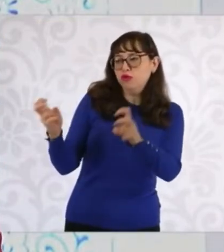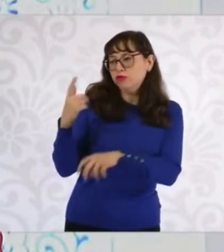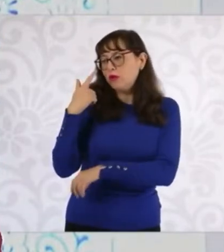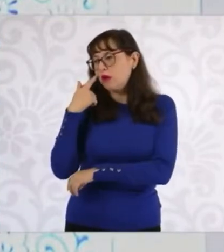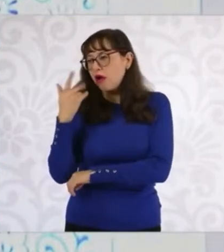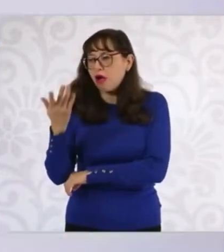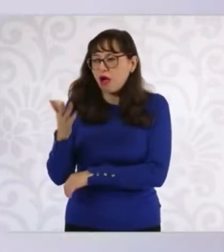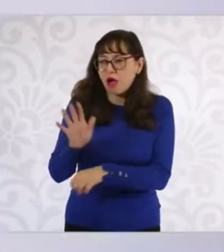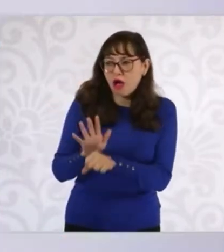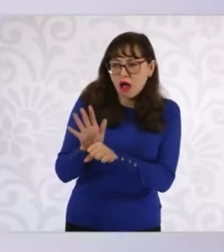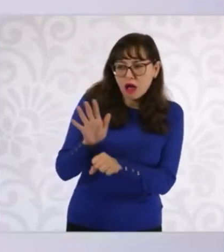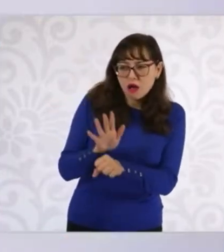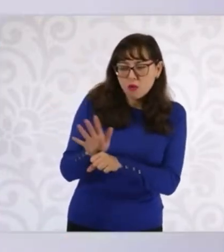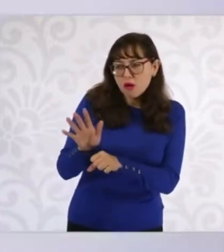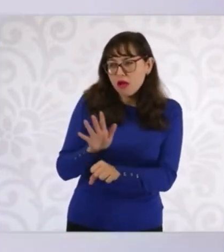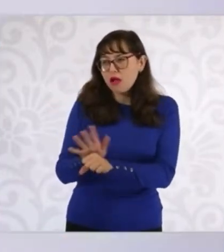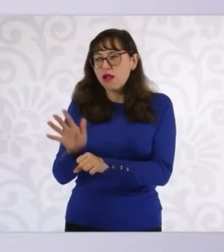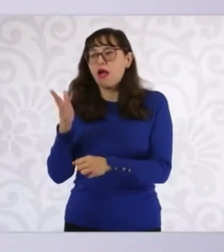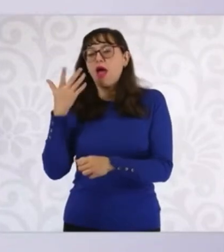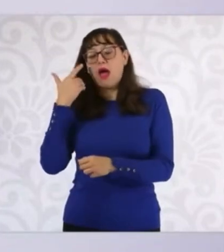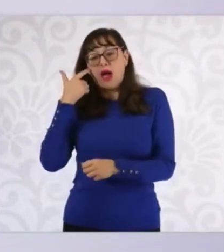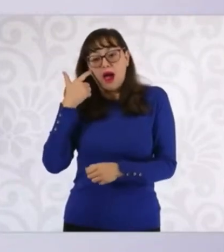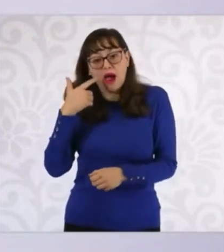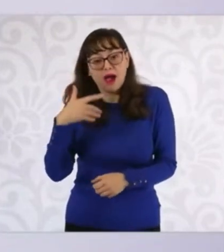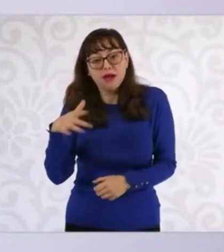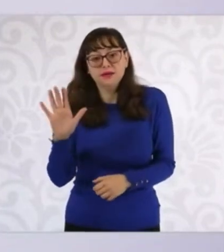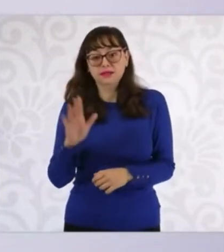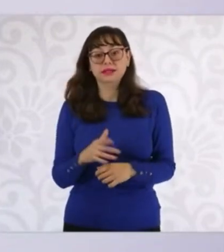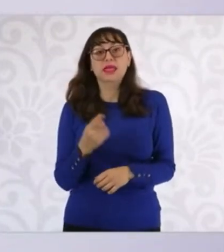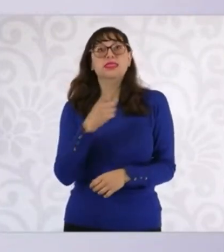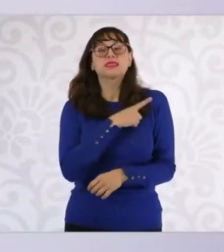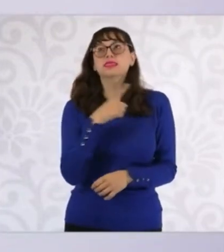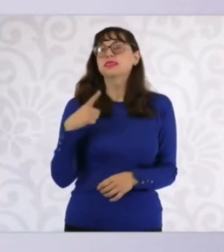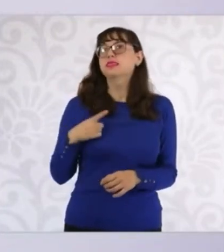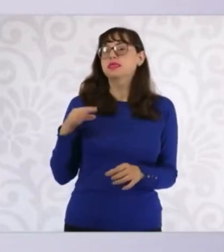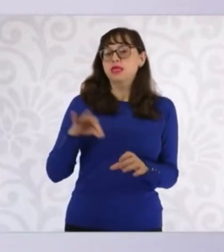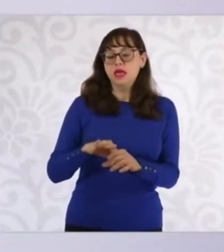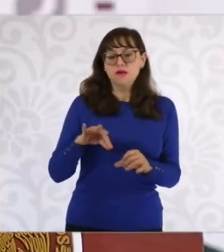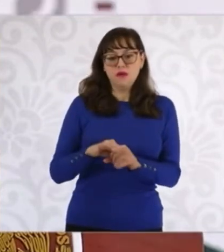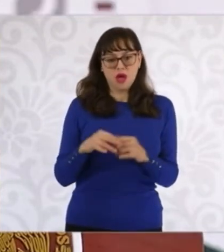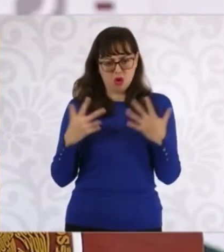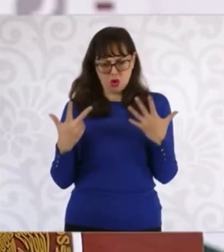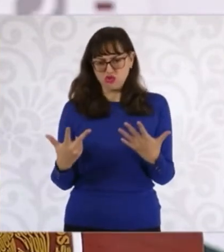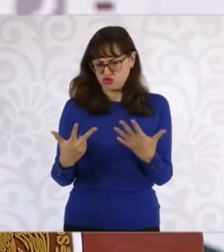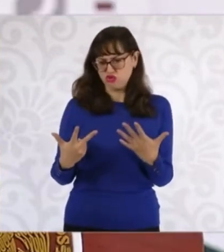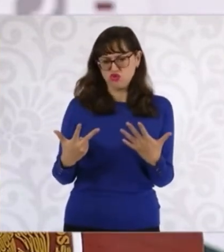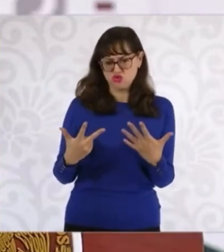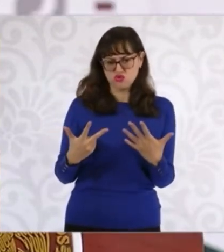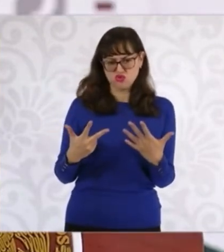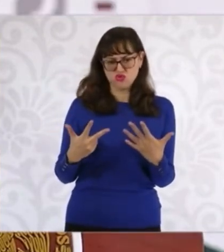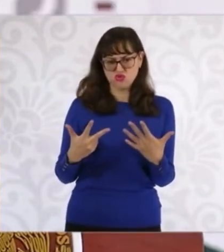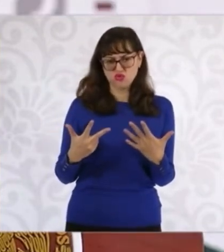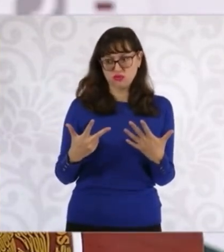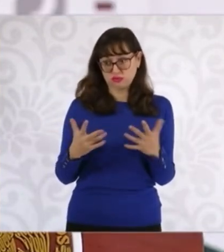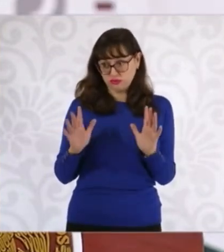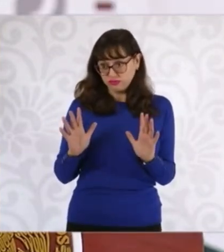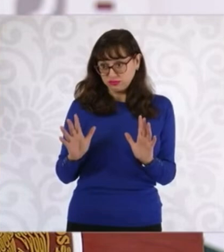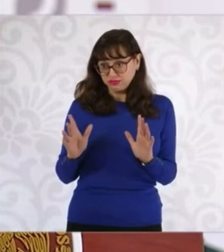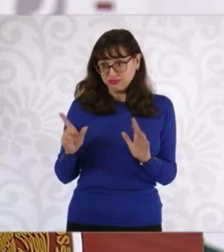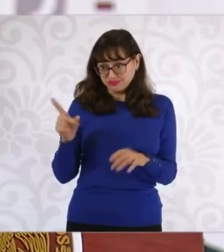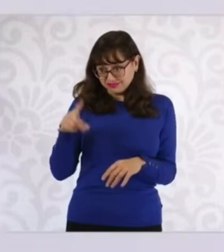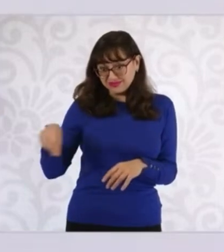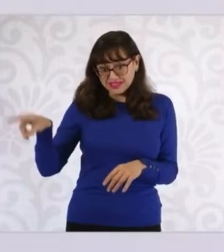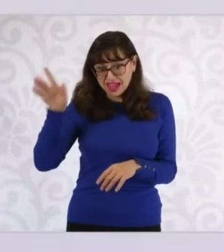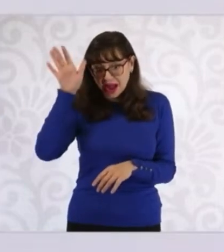8 ministros que se requieren para esta mayoría calificada van a